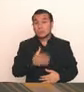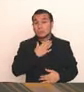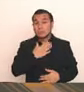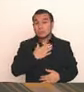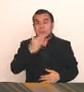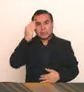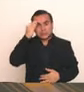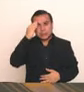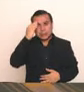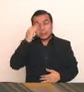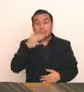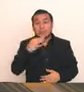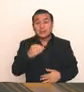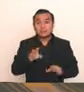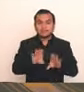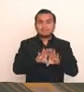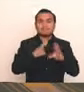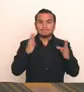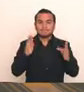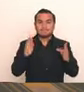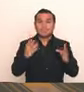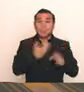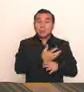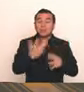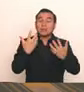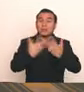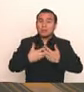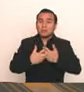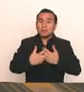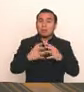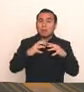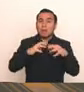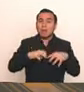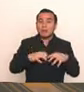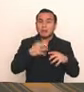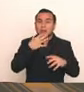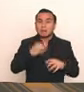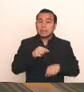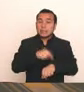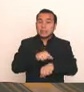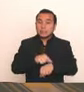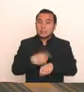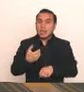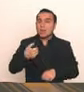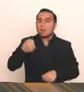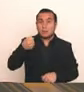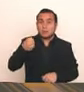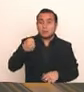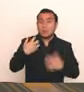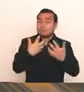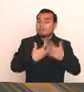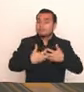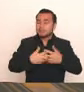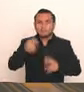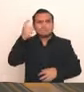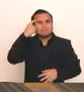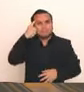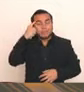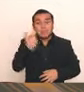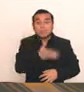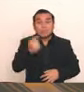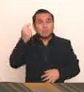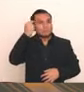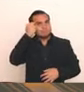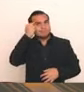lo sé muchos abrió sus empresas con grandes sueños y muchos están viendo sus sueños al menos temporalmente en pausa otros piensan que los sueños están